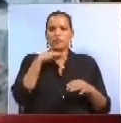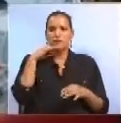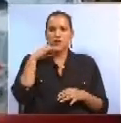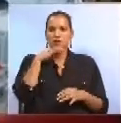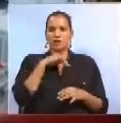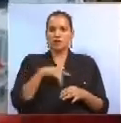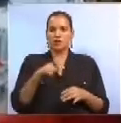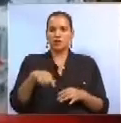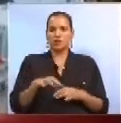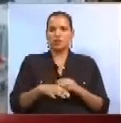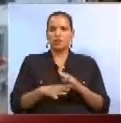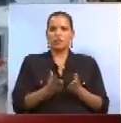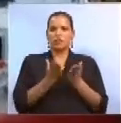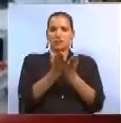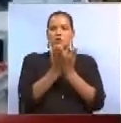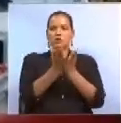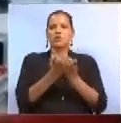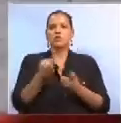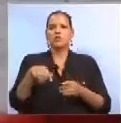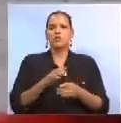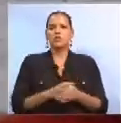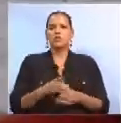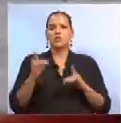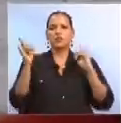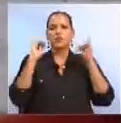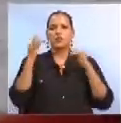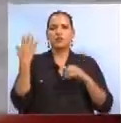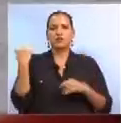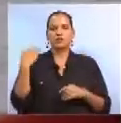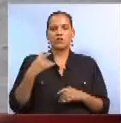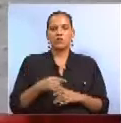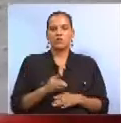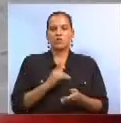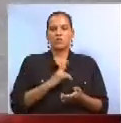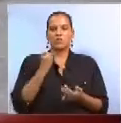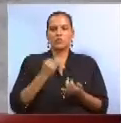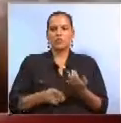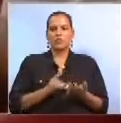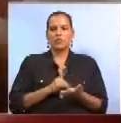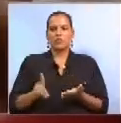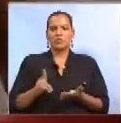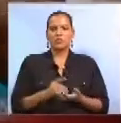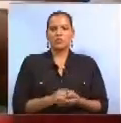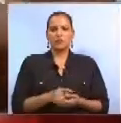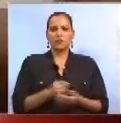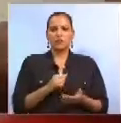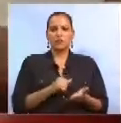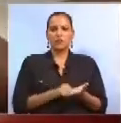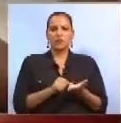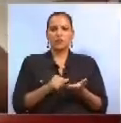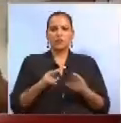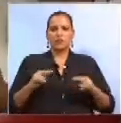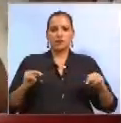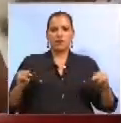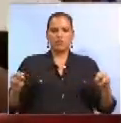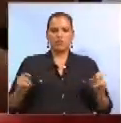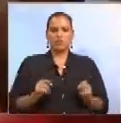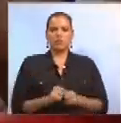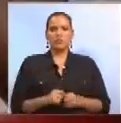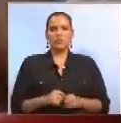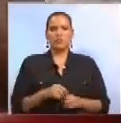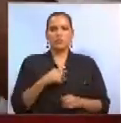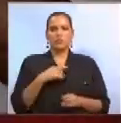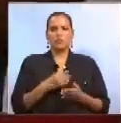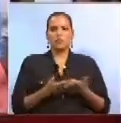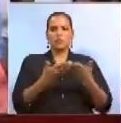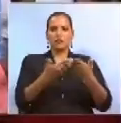de hidrocarburo que se registró en este perfil costanero el pasado fin de semana. Narcisa Cárdenas, delegada del Ministerio del Medio Ambiente,